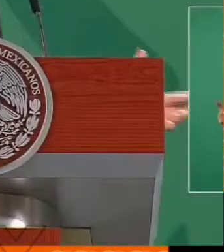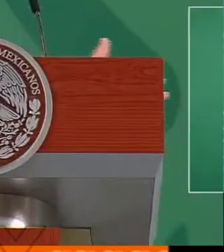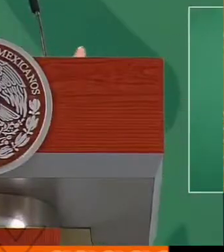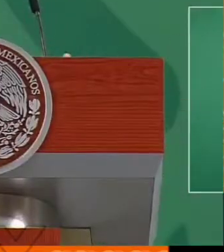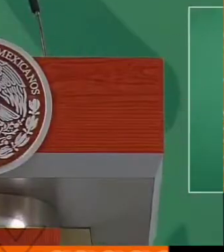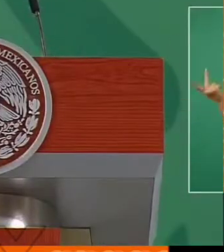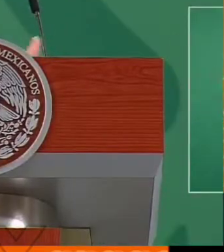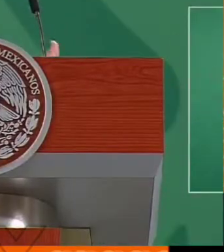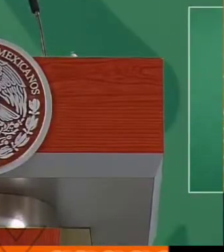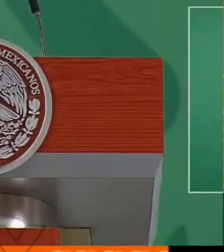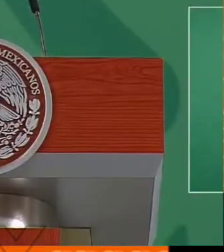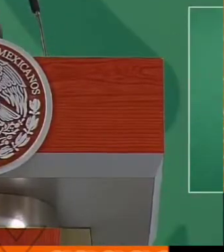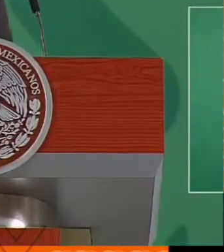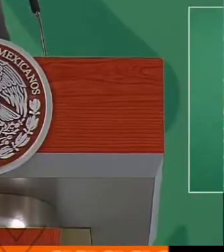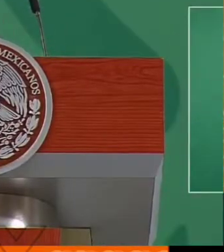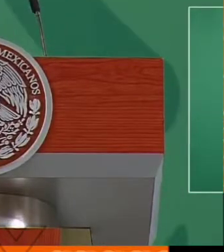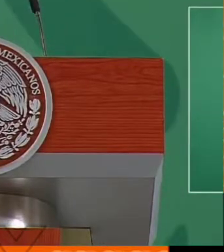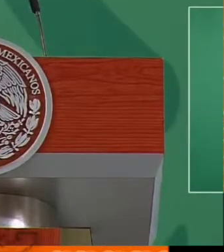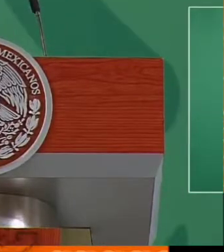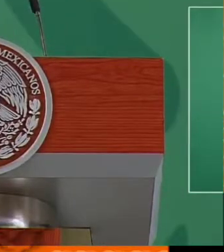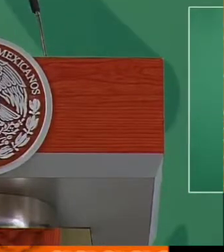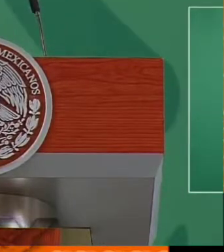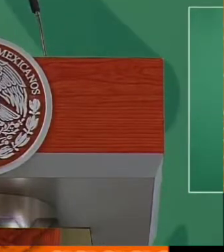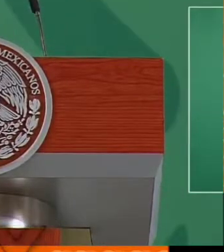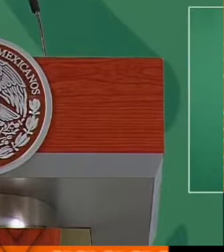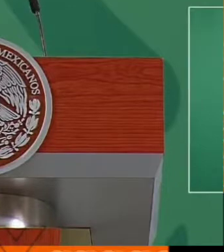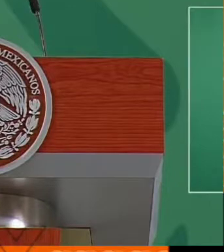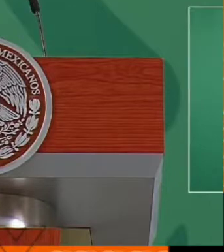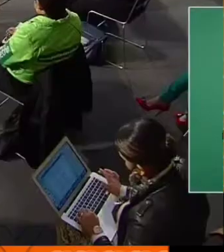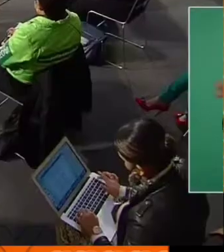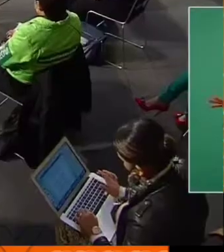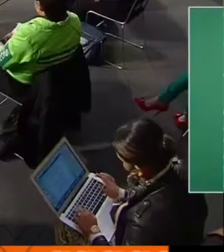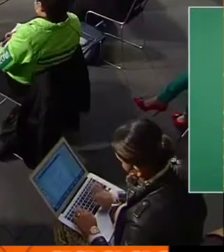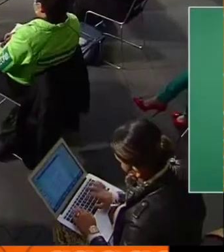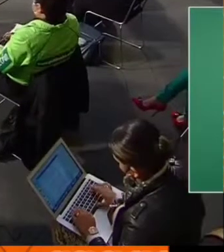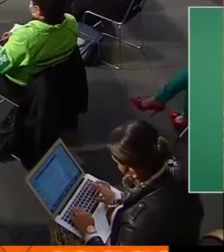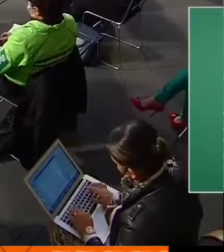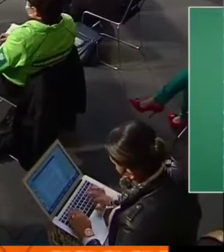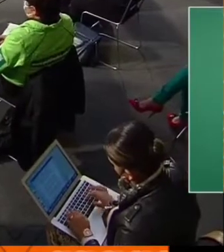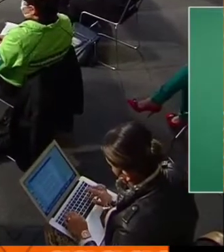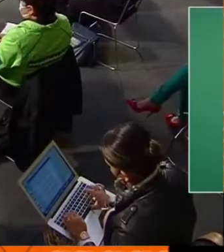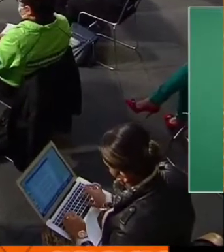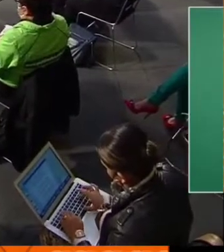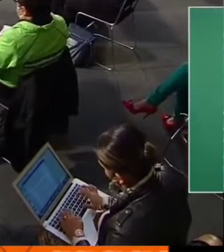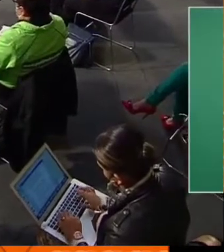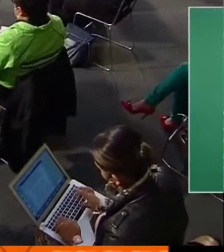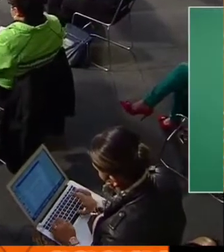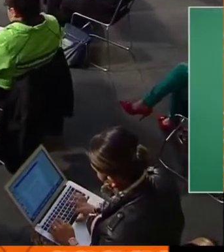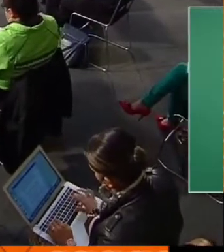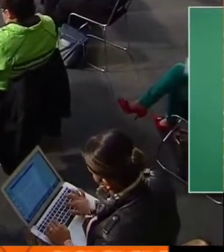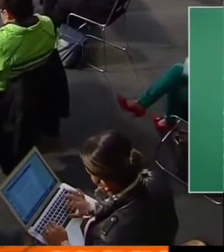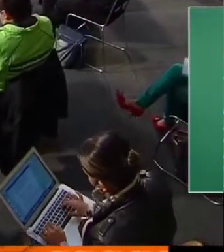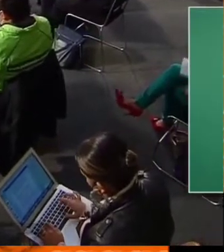Pero todavía no se publicaba la ley, que fue aprobada, y empezaron